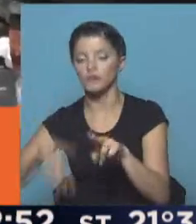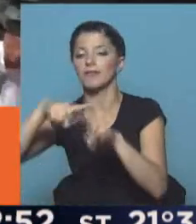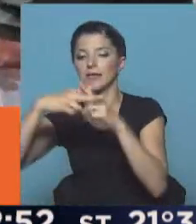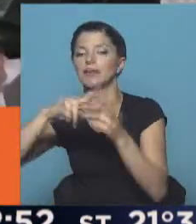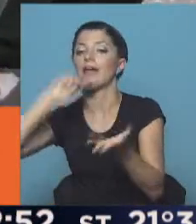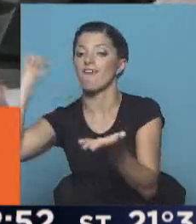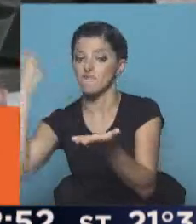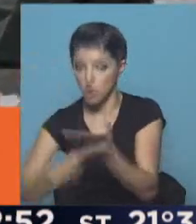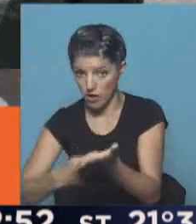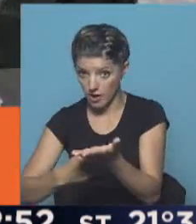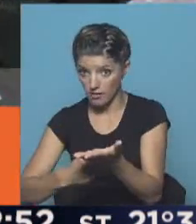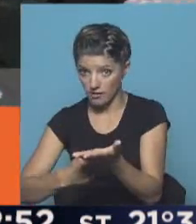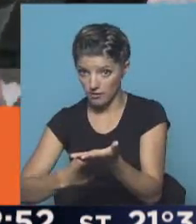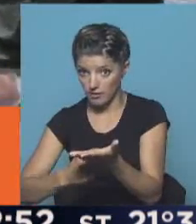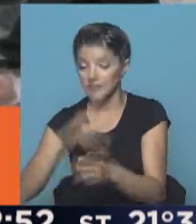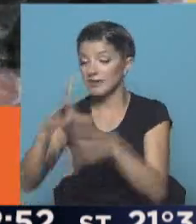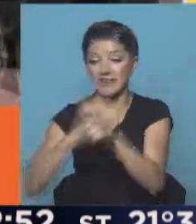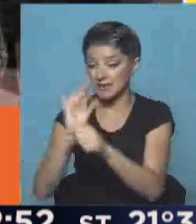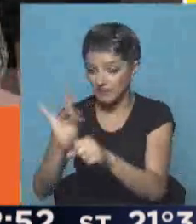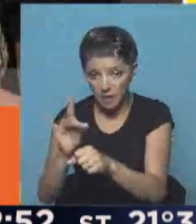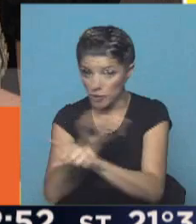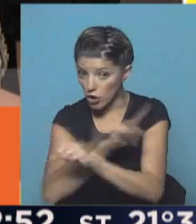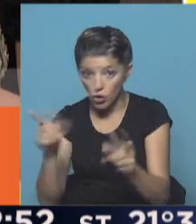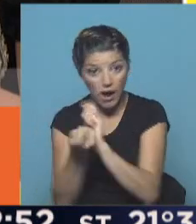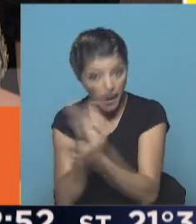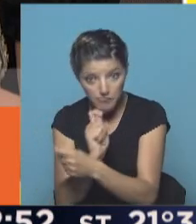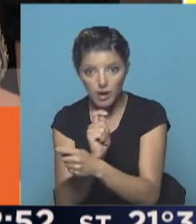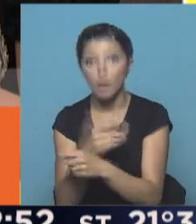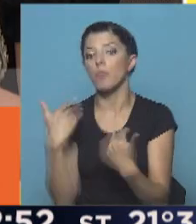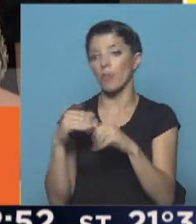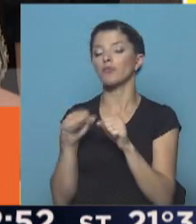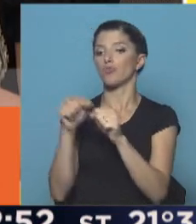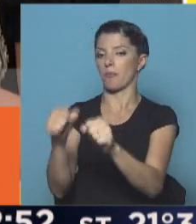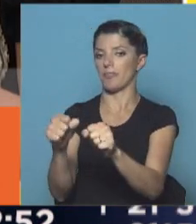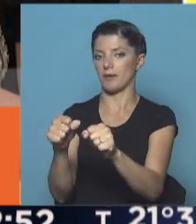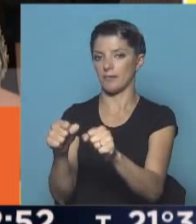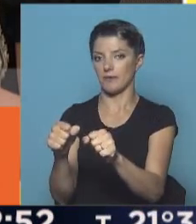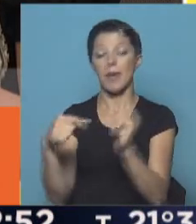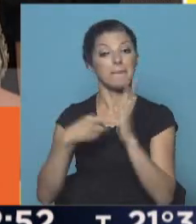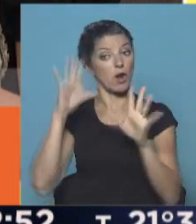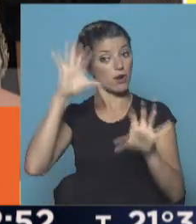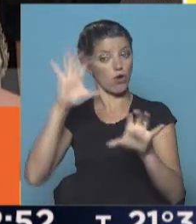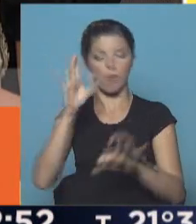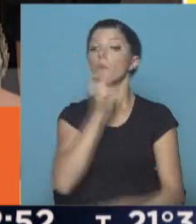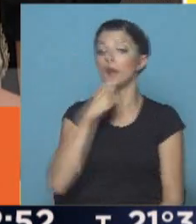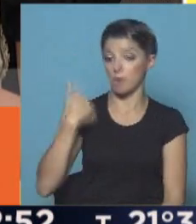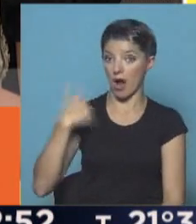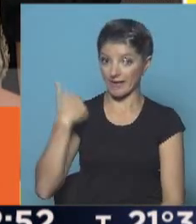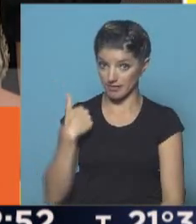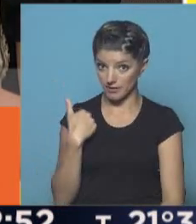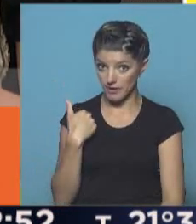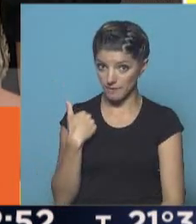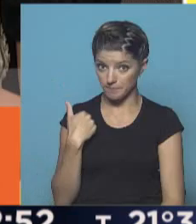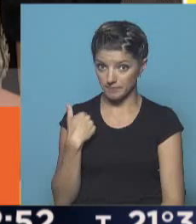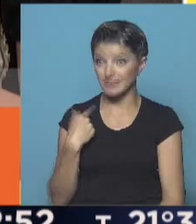a diciembre de este año, puede ser suspendida. Pero no nos olvidemos que, por ejemplo, para el caso de Argentina es muy claro que Venezuela